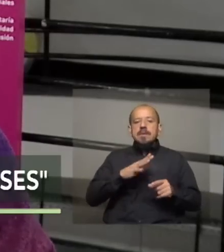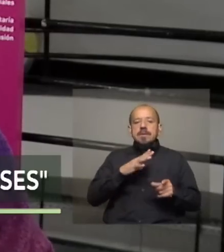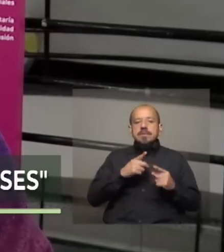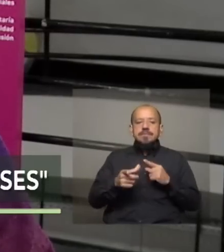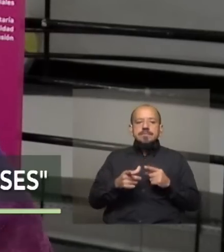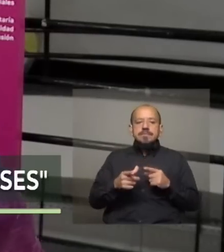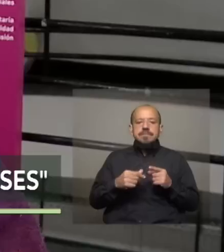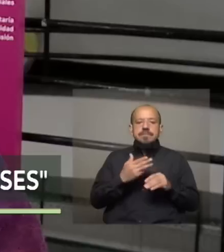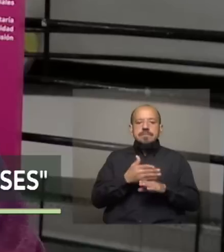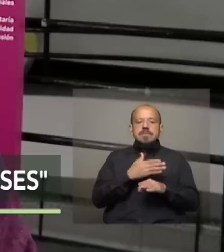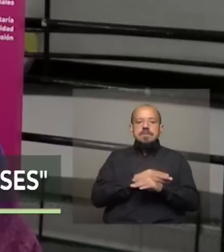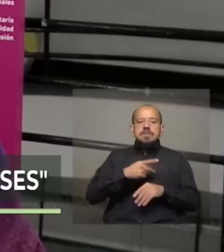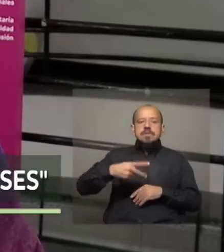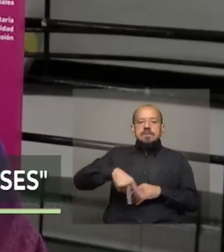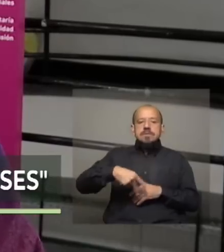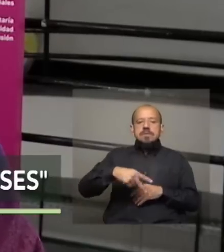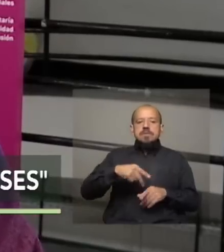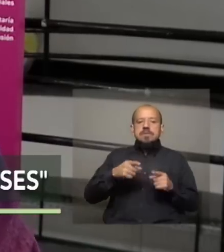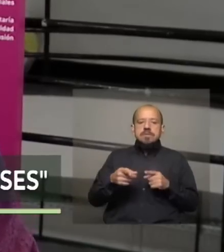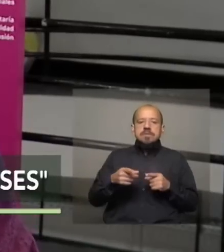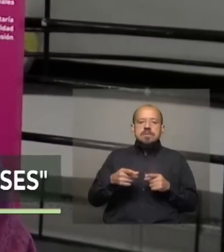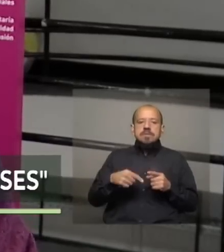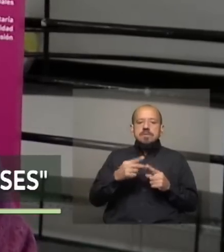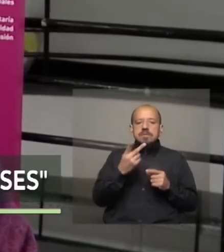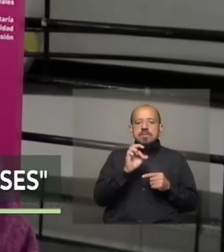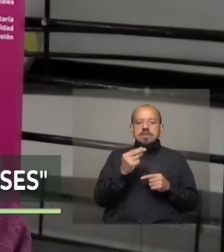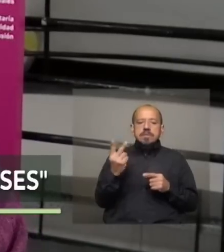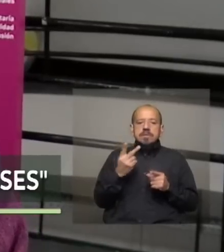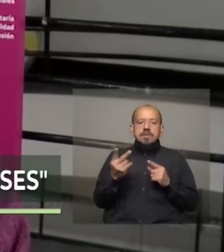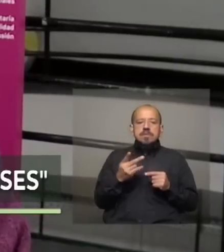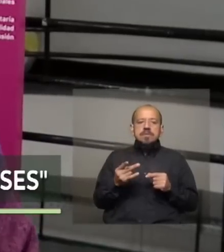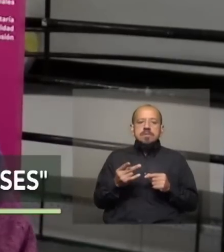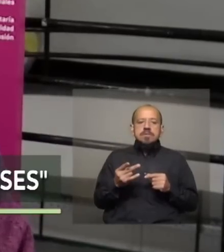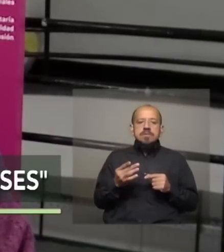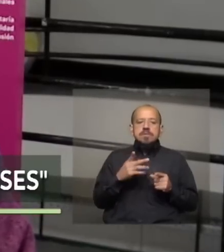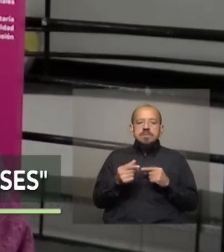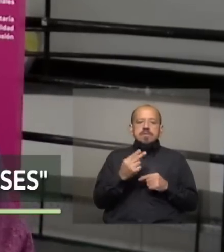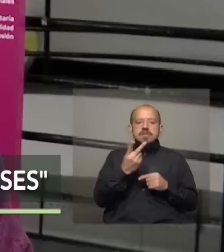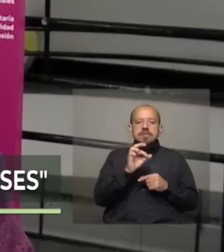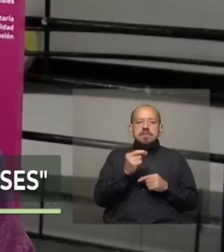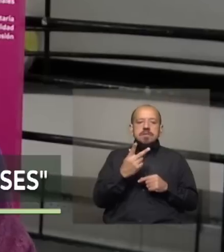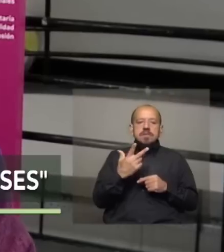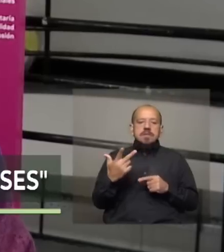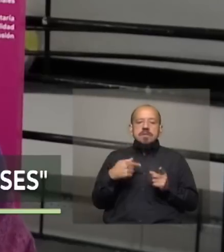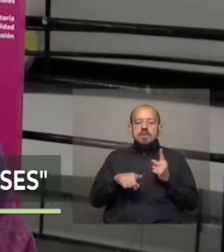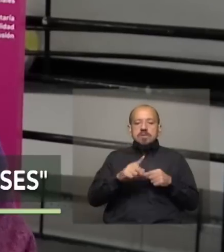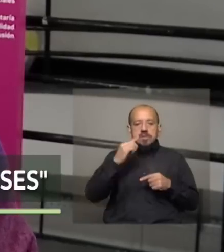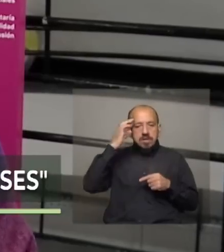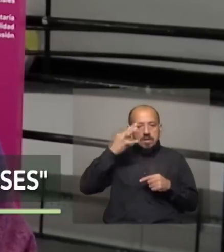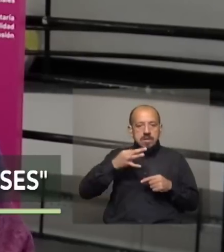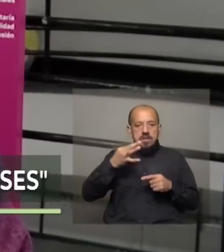desde antes de noviembre del 2022 a lo que va de de 2023 O sea que en realidad